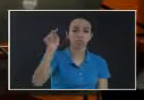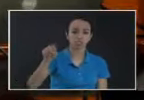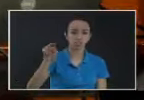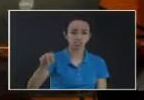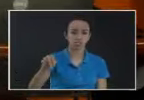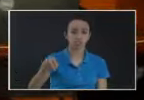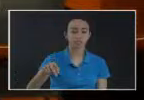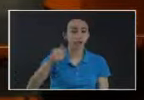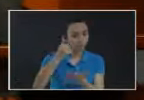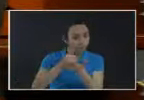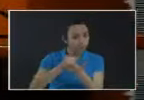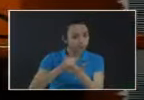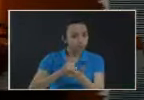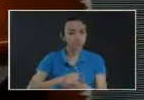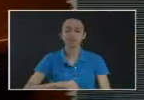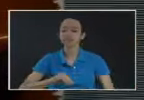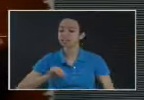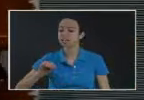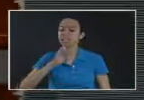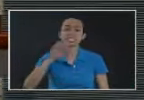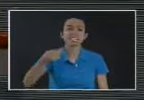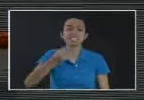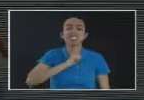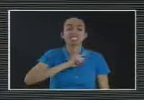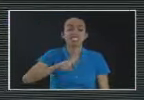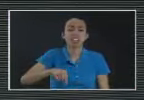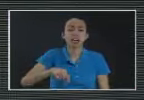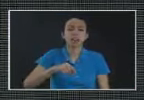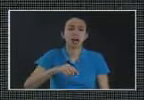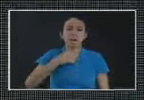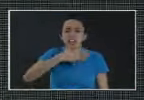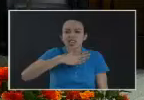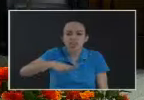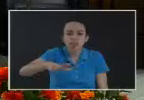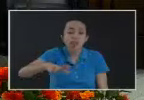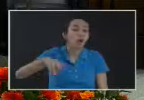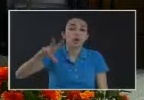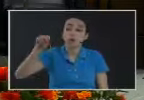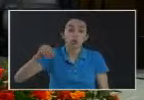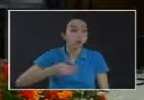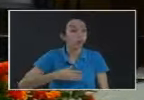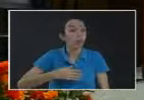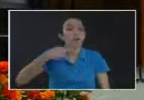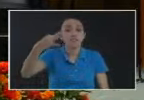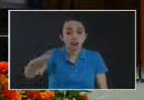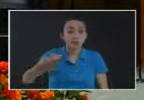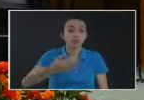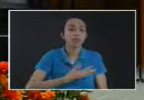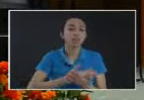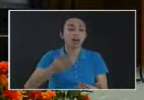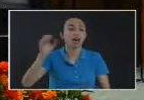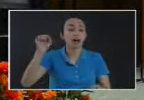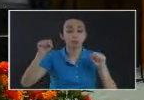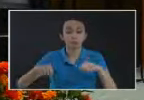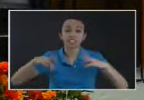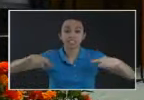Es que, hermanos, si estamos amargados, no vamos a poder ser restauradores de nuestra casa.